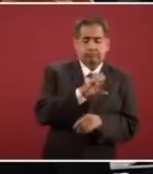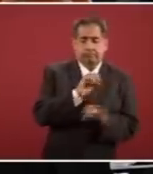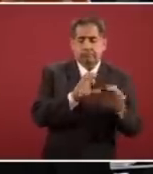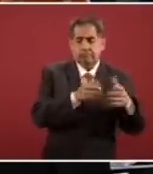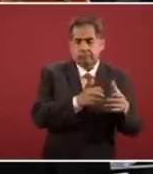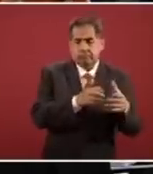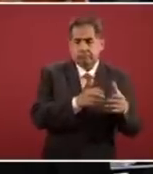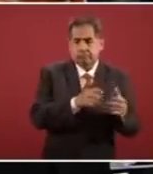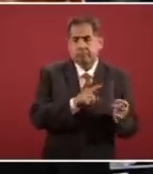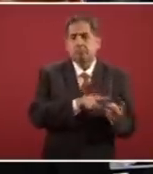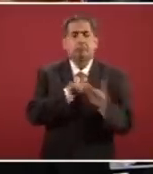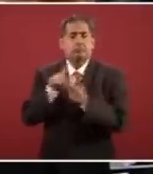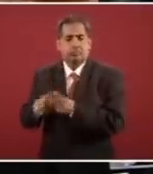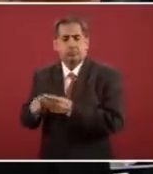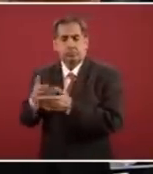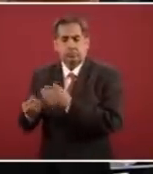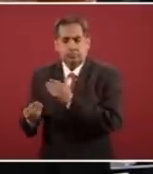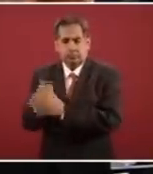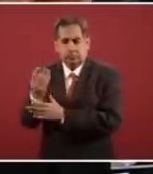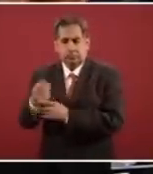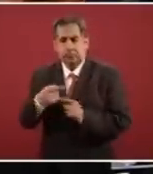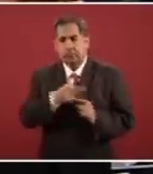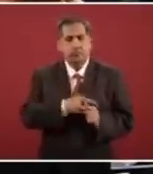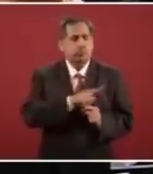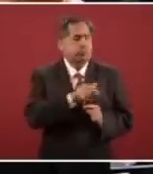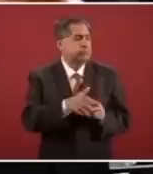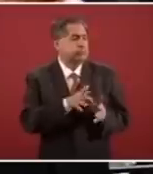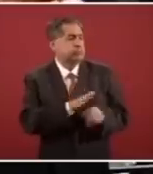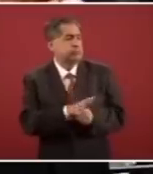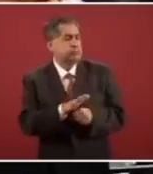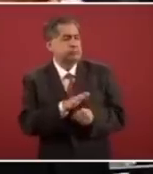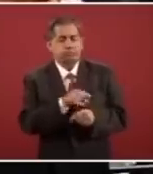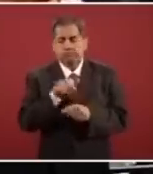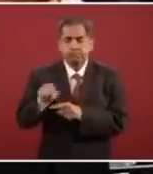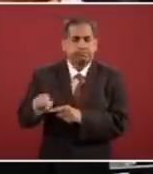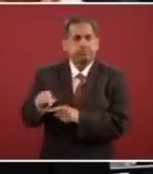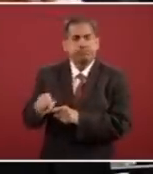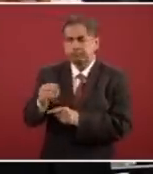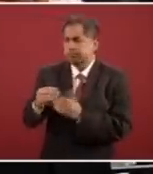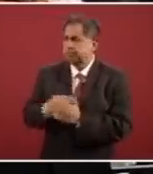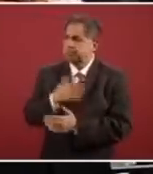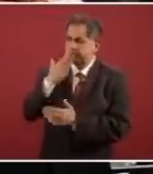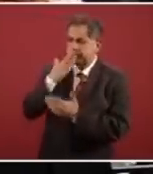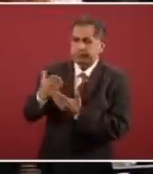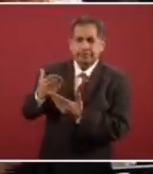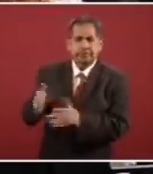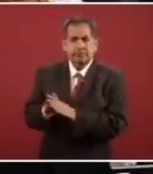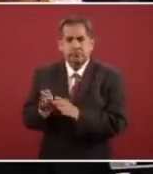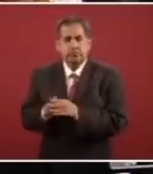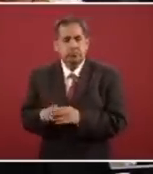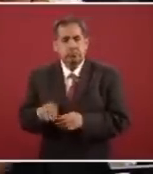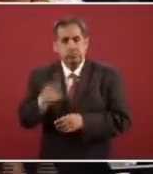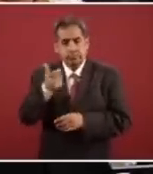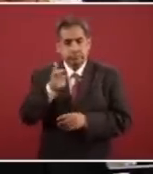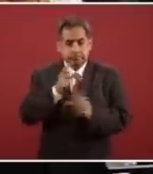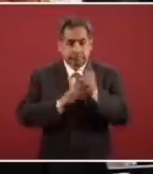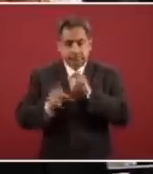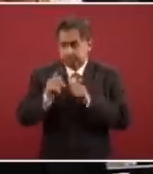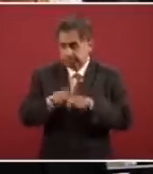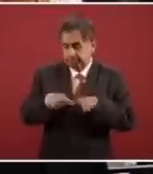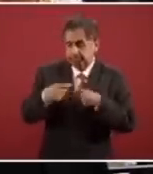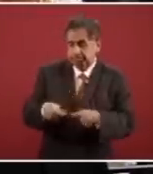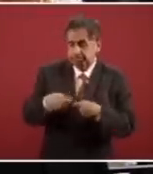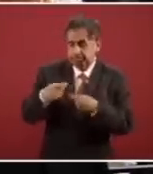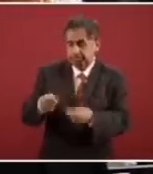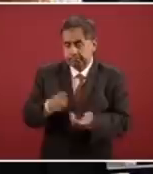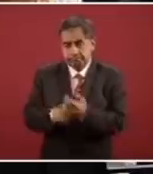laissez-faire, laissez-passer, dejar hacer y dejar pasar con una economía de bienestar? Pues bien sabemos que la concentración de créditos